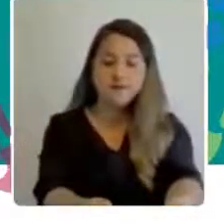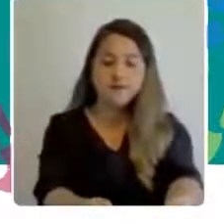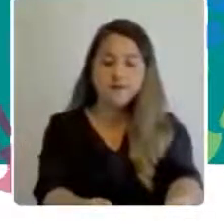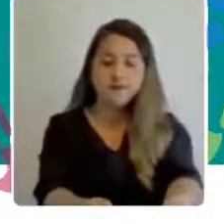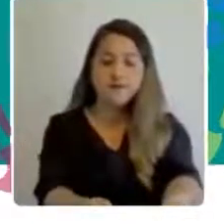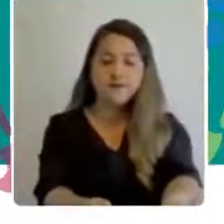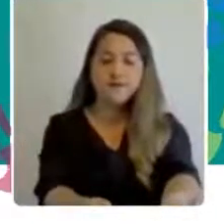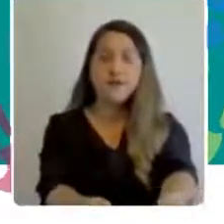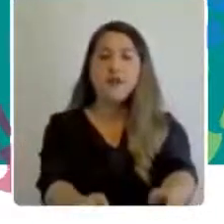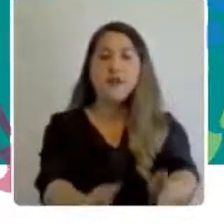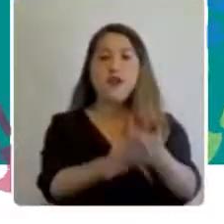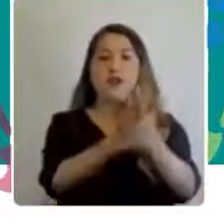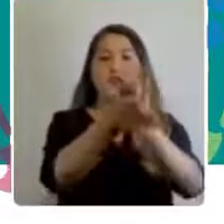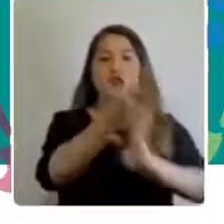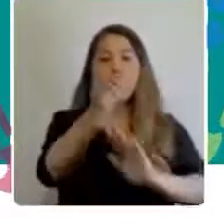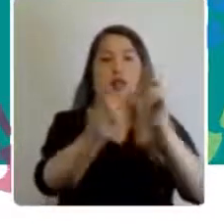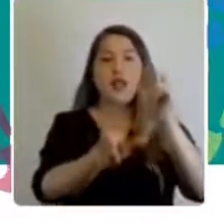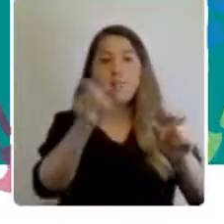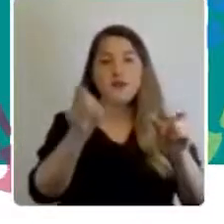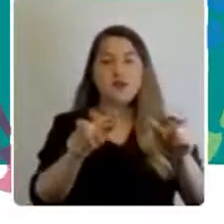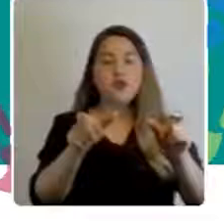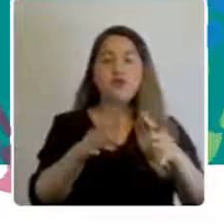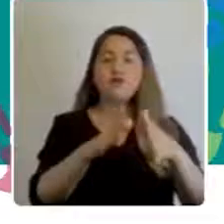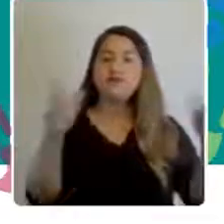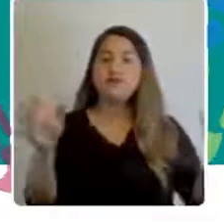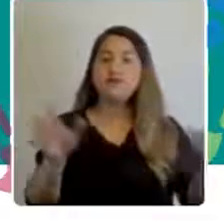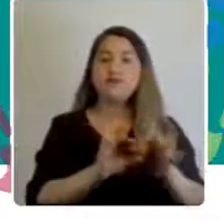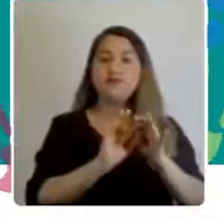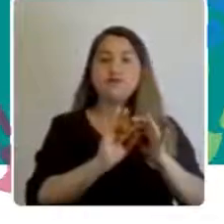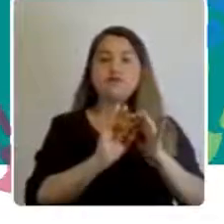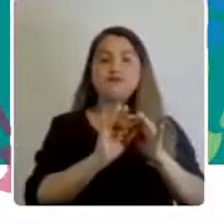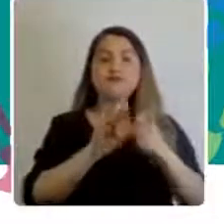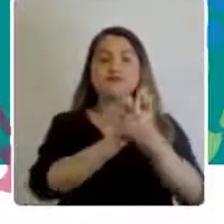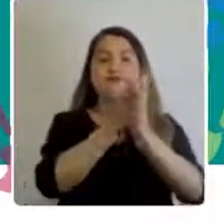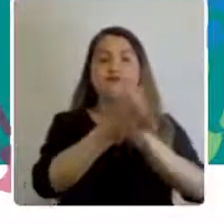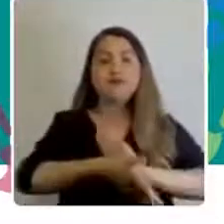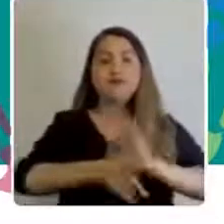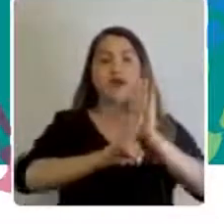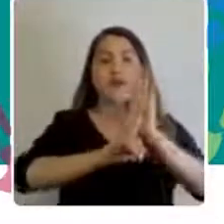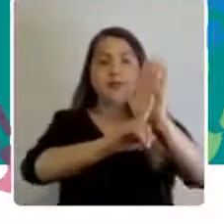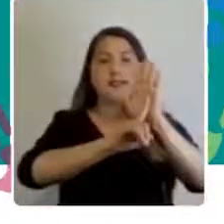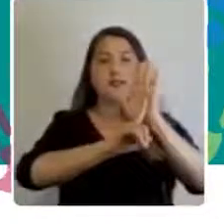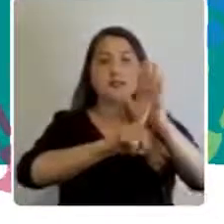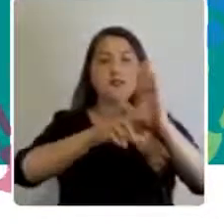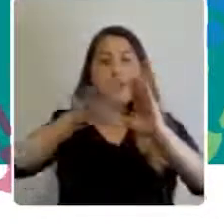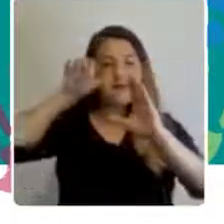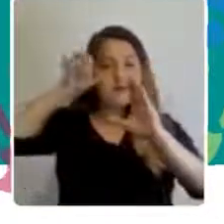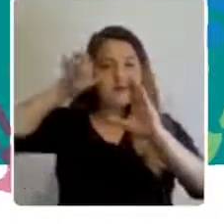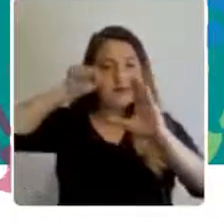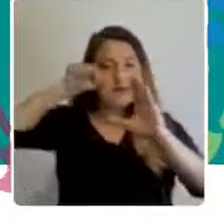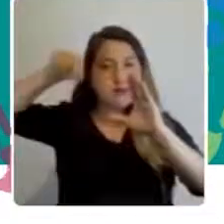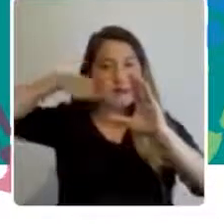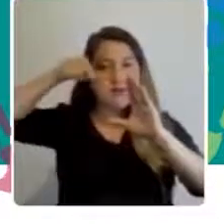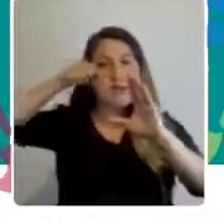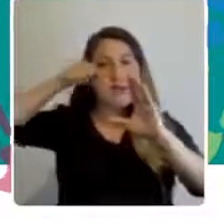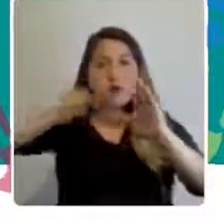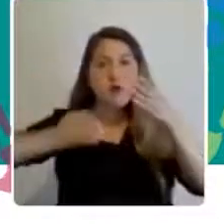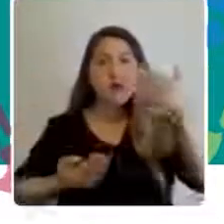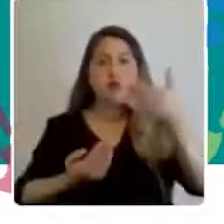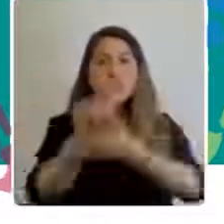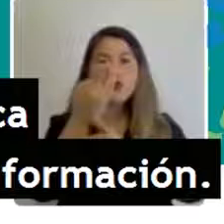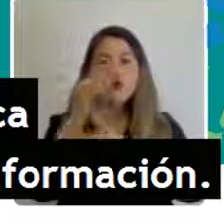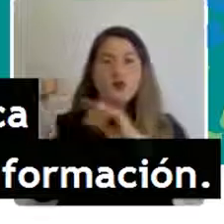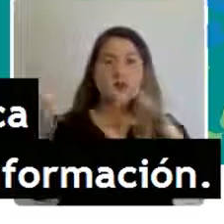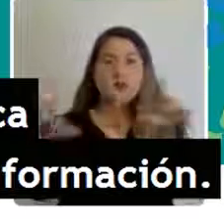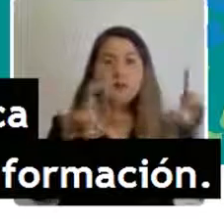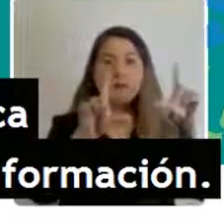Sepúlveda. Todas las presentaciones, como ya se ha dicho, van a quedar grabadas, podrán verlas en nuestras páginas web. Hay un montón de datos, de